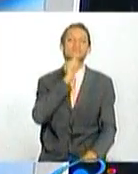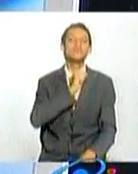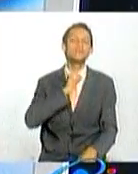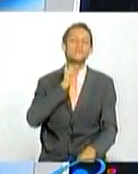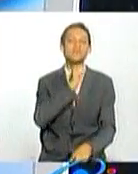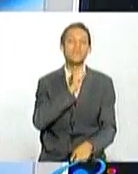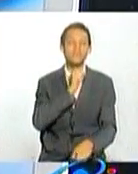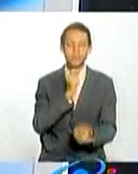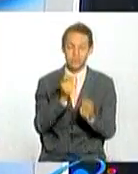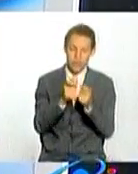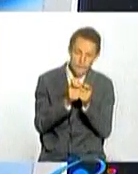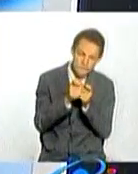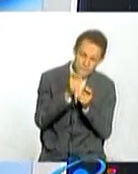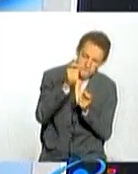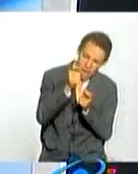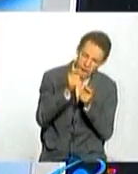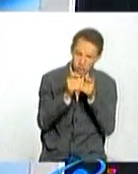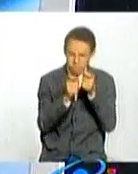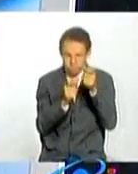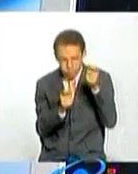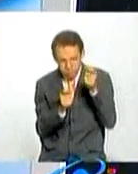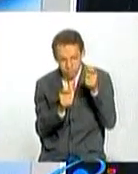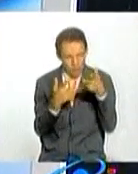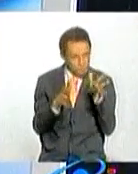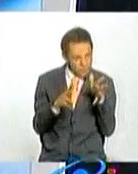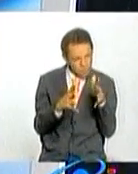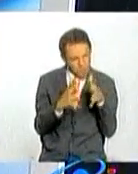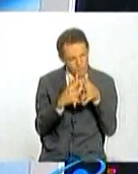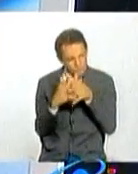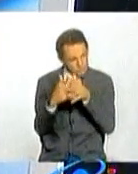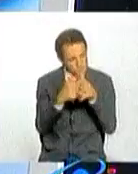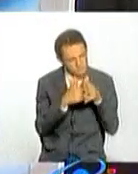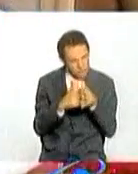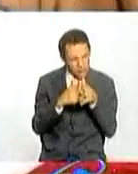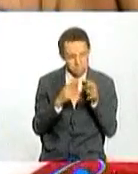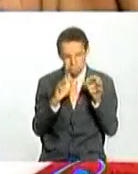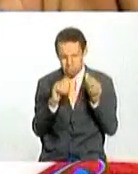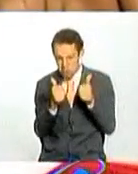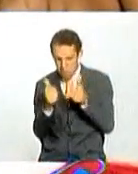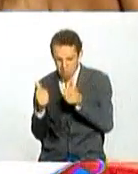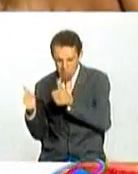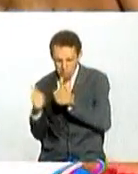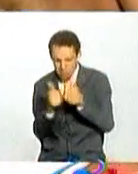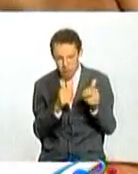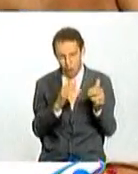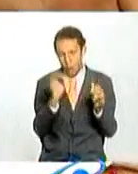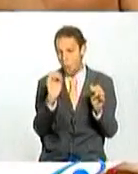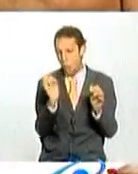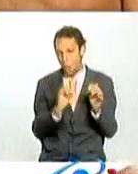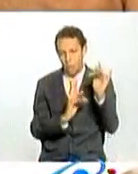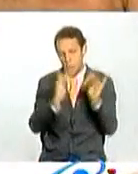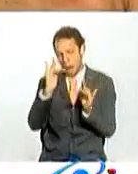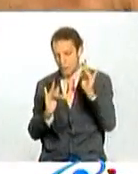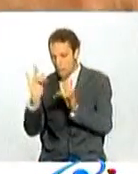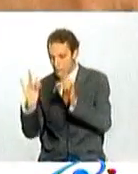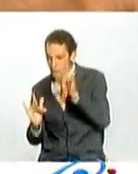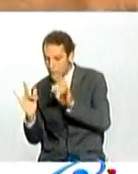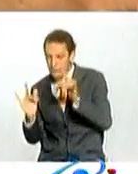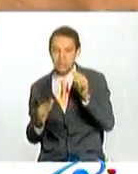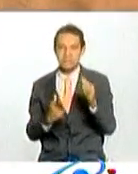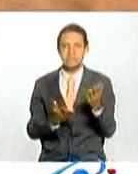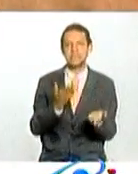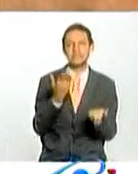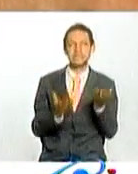la glándula, ver primero su tejido, que sea homogéneo. Vemos que la ecogenicidad es, por decir, el grado